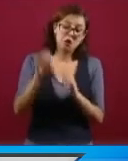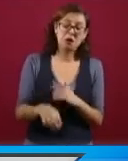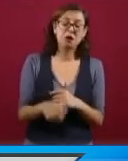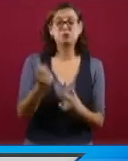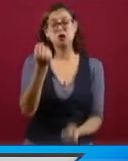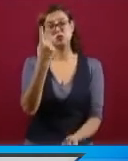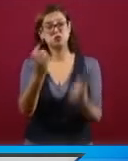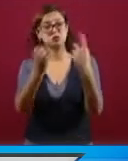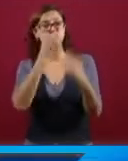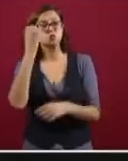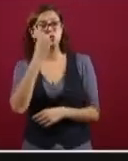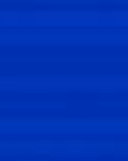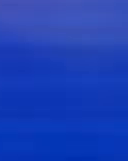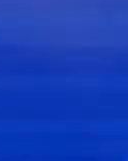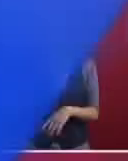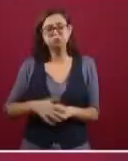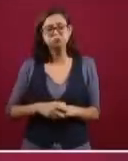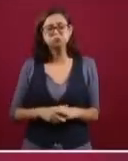del 41%.